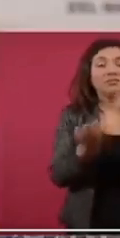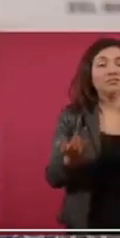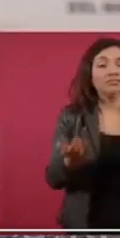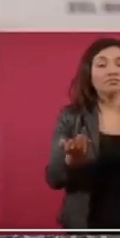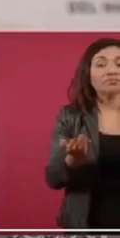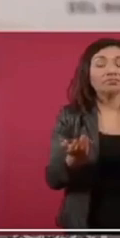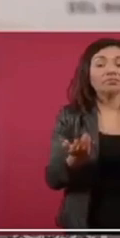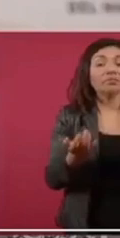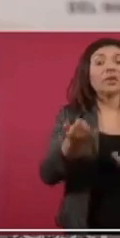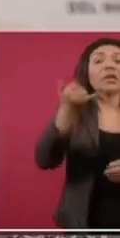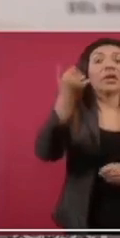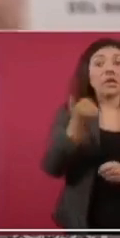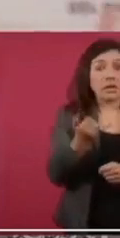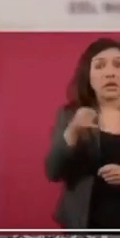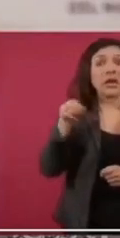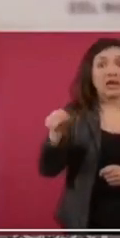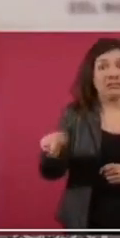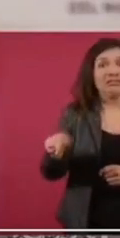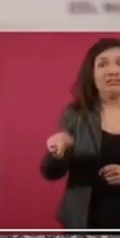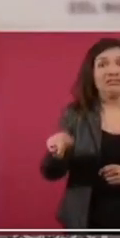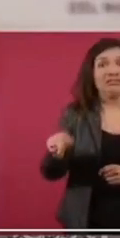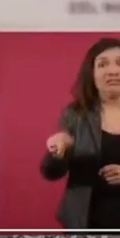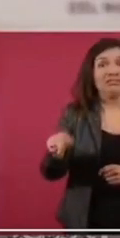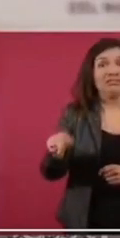Y además llamaban a no votar.